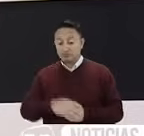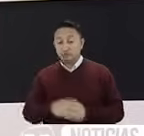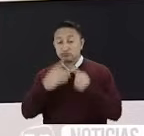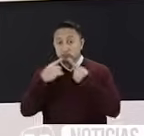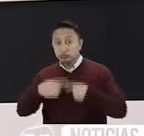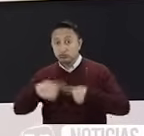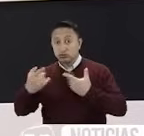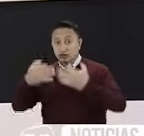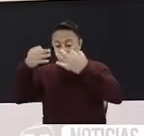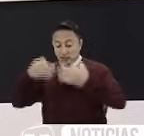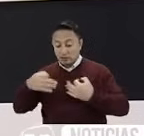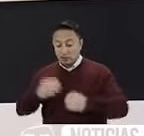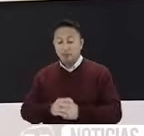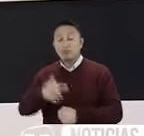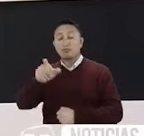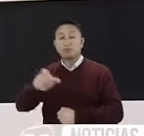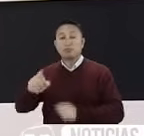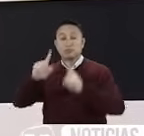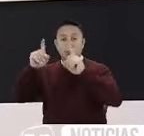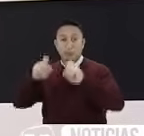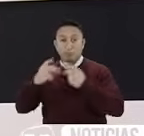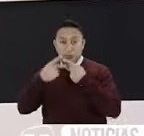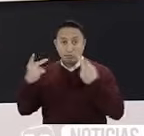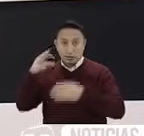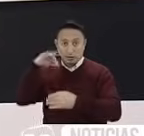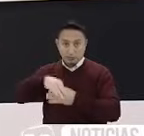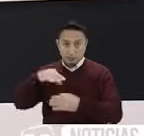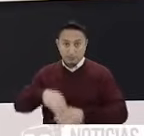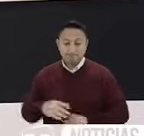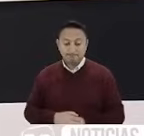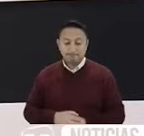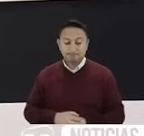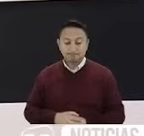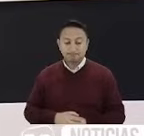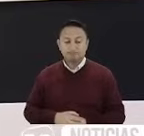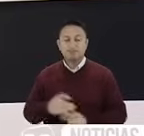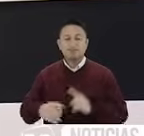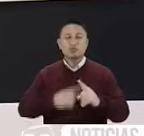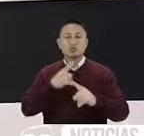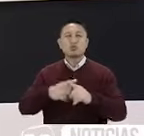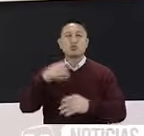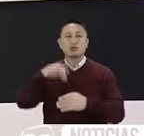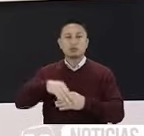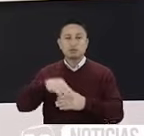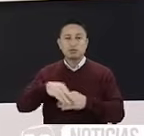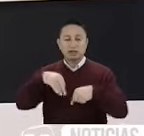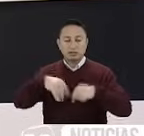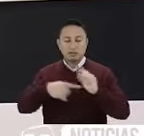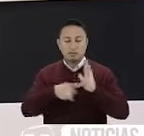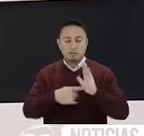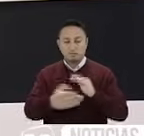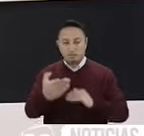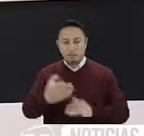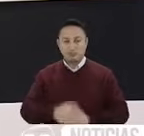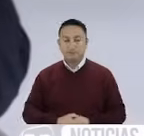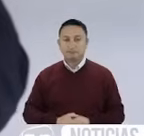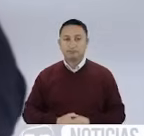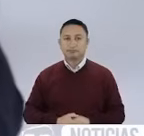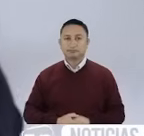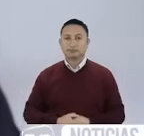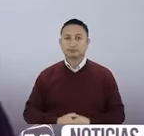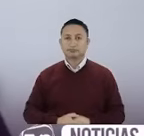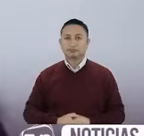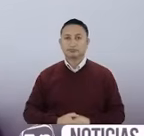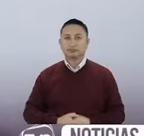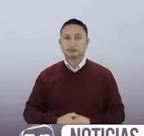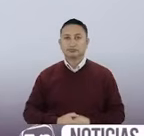oficialmente a la consulta popular y referéndum. ¿Cuándo podría efectuarse? En la siguiente nota les contamos. En